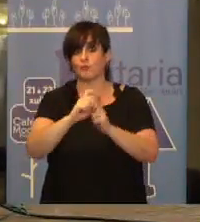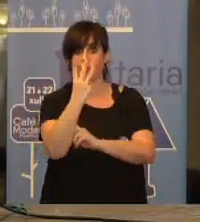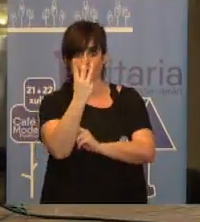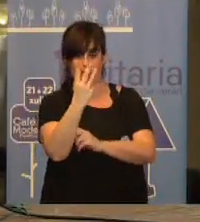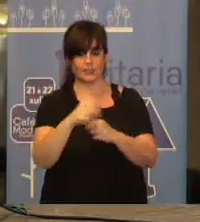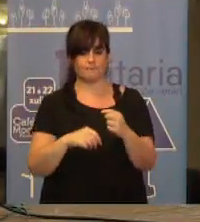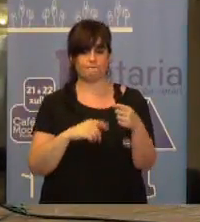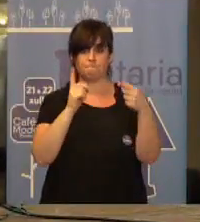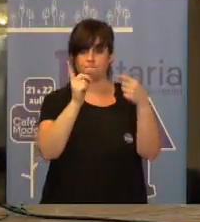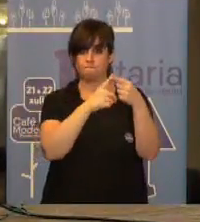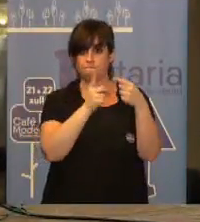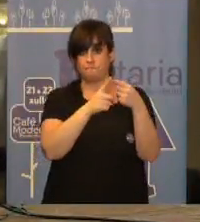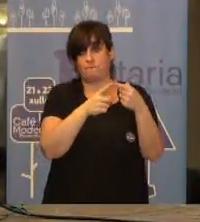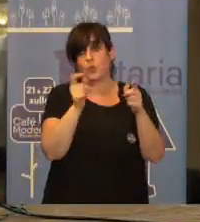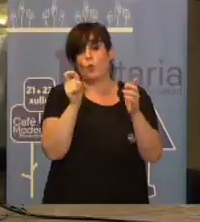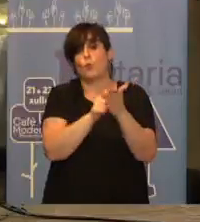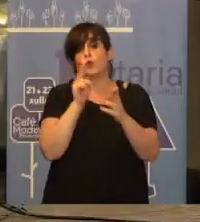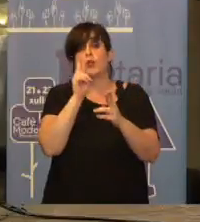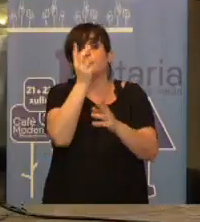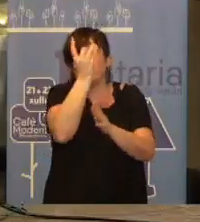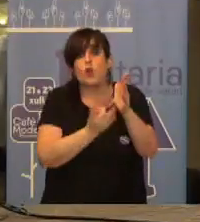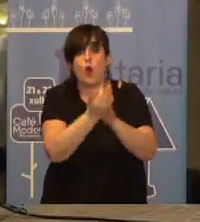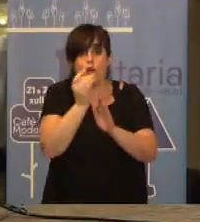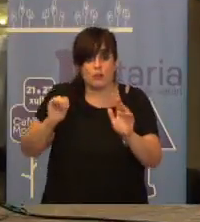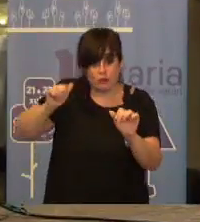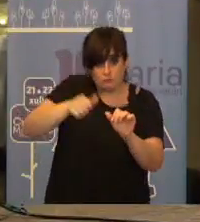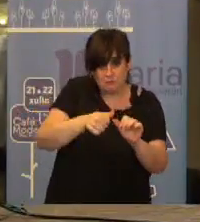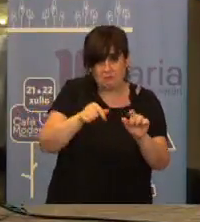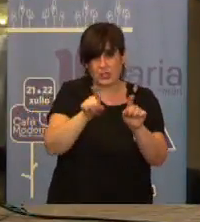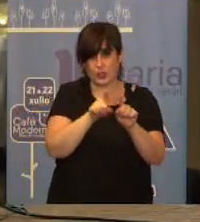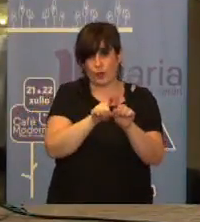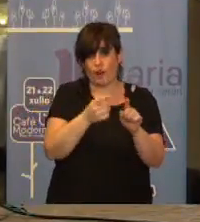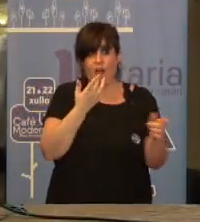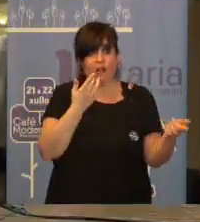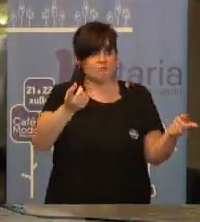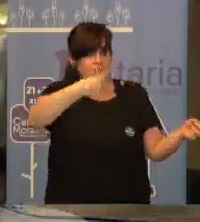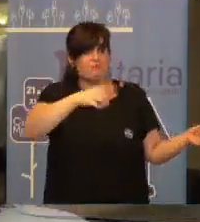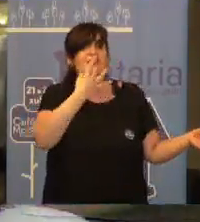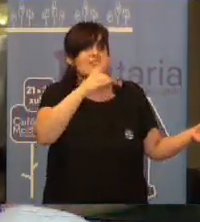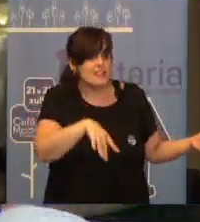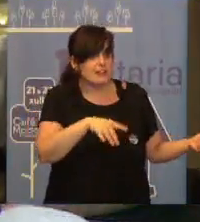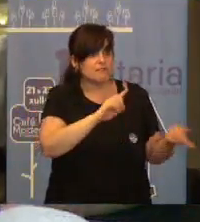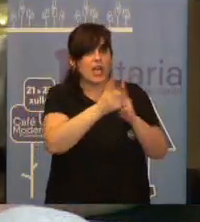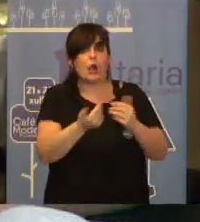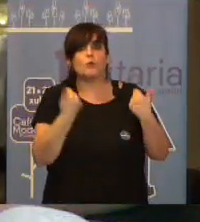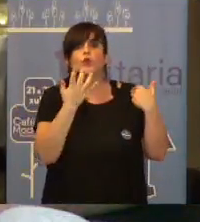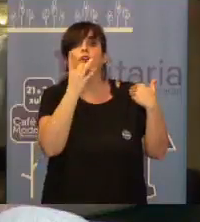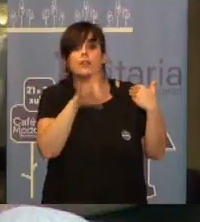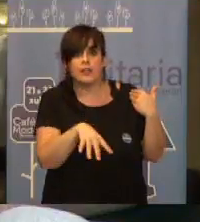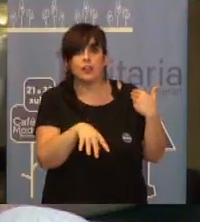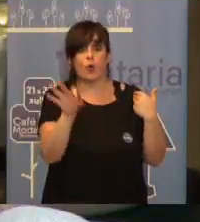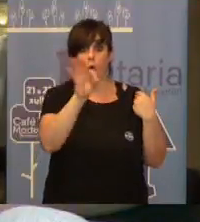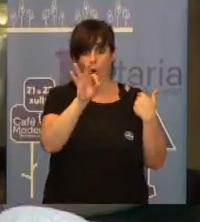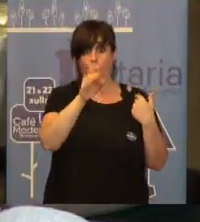aspecto epistemolóxico, é dicir, o que, no aspecto ontolóxico, quen son os suxetos do cambio neste momento, e no